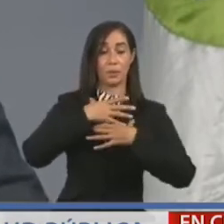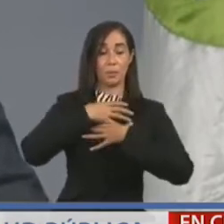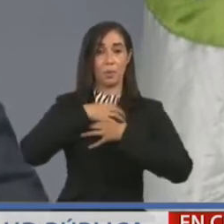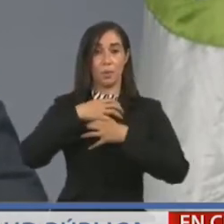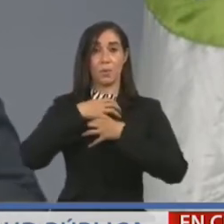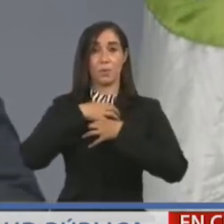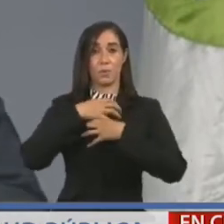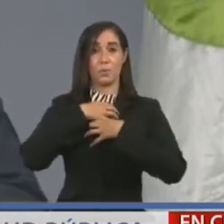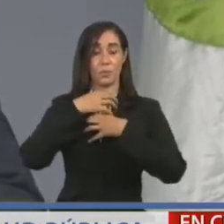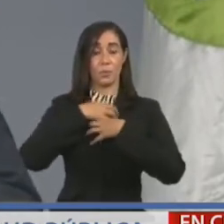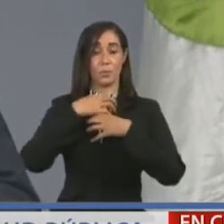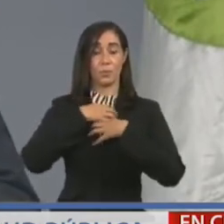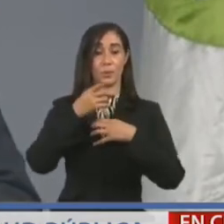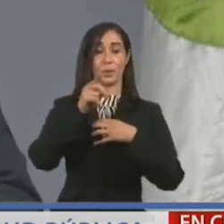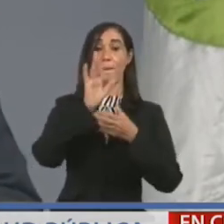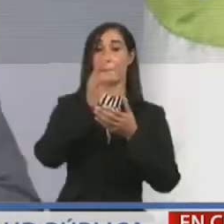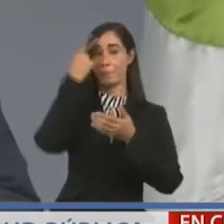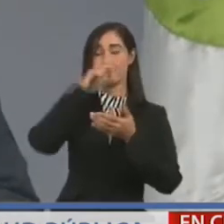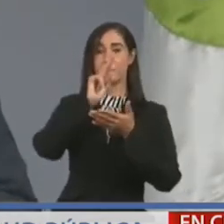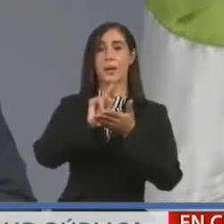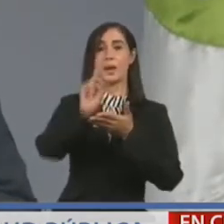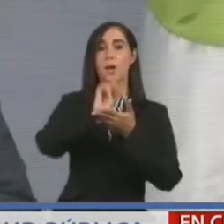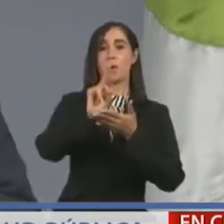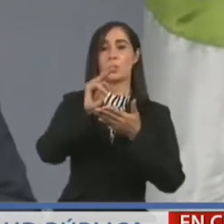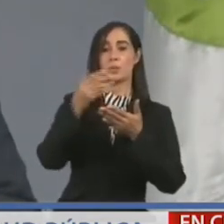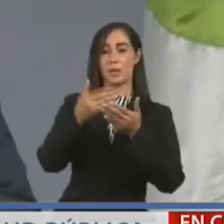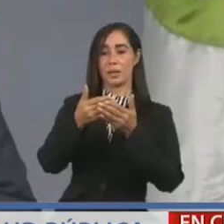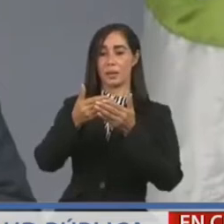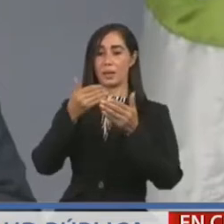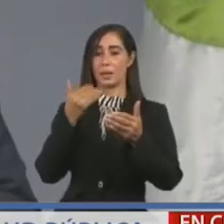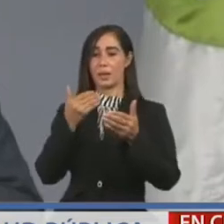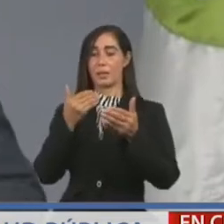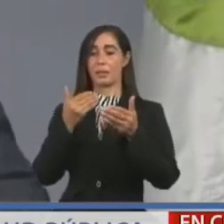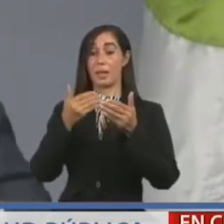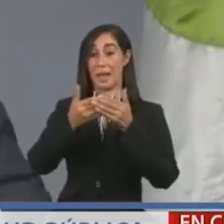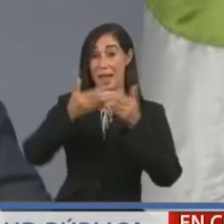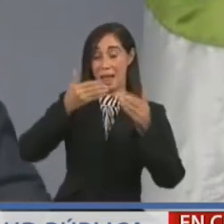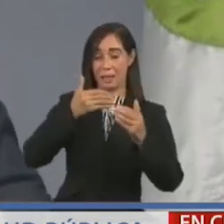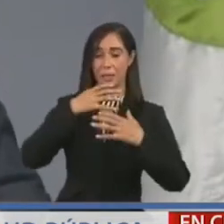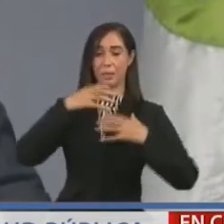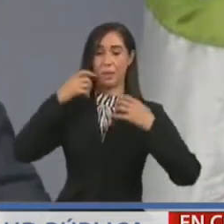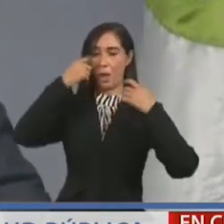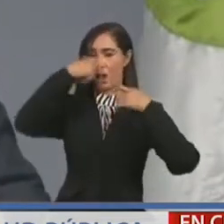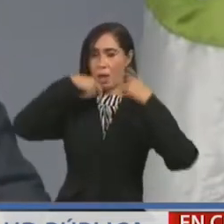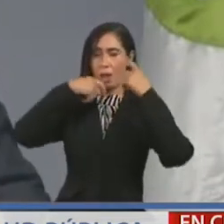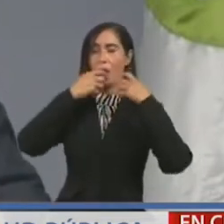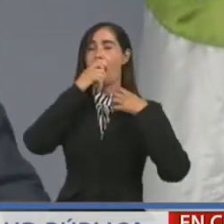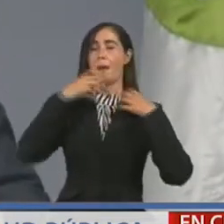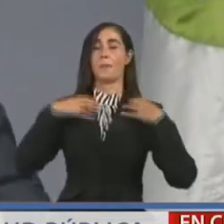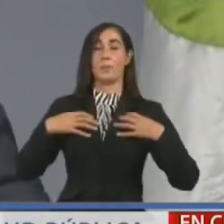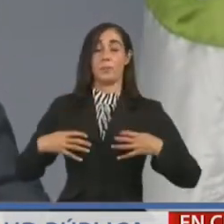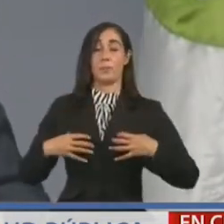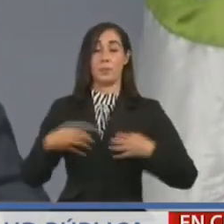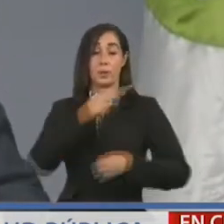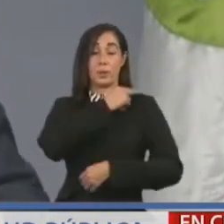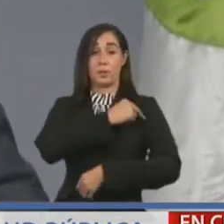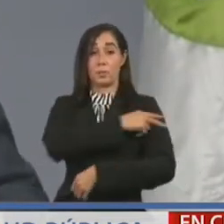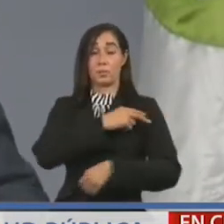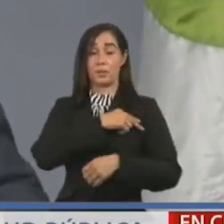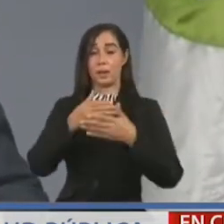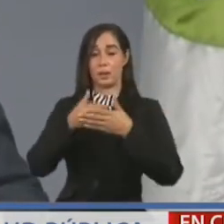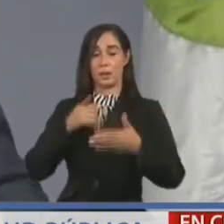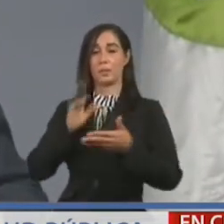oxígeno a usarse antes de los procesos de intubación en los hospitales y